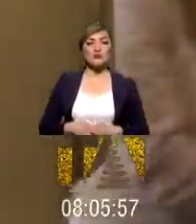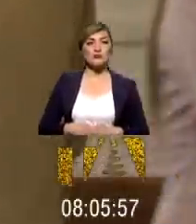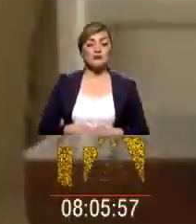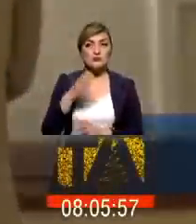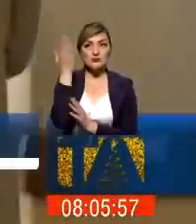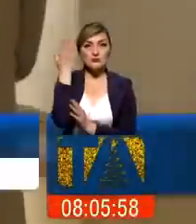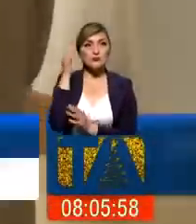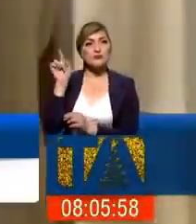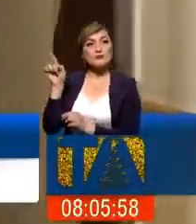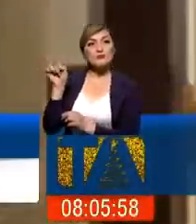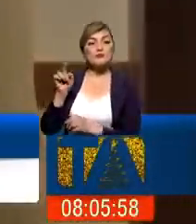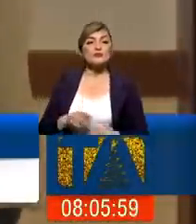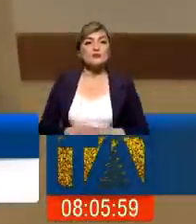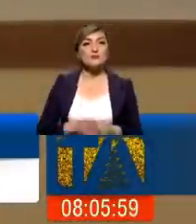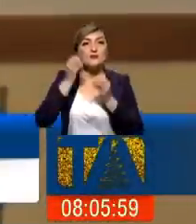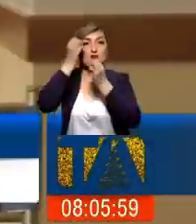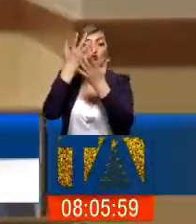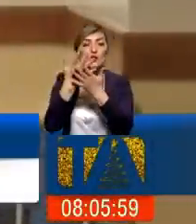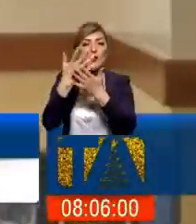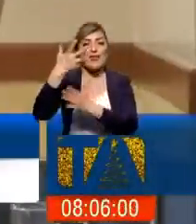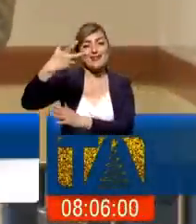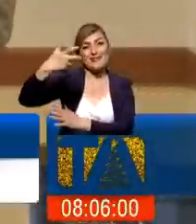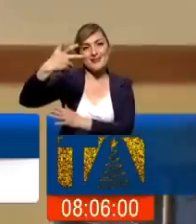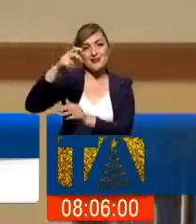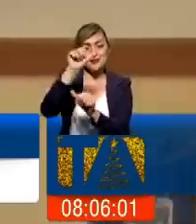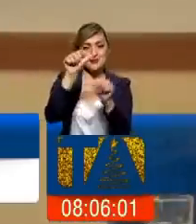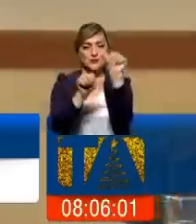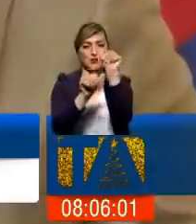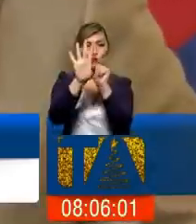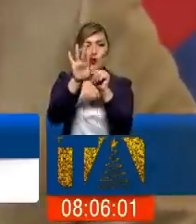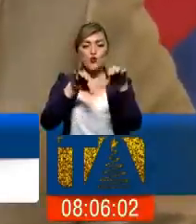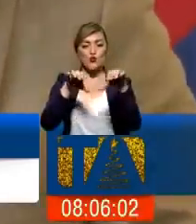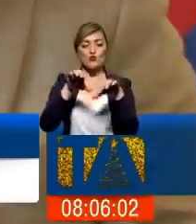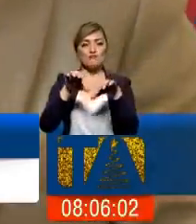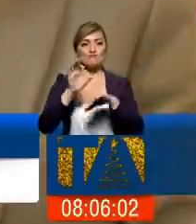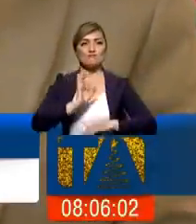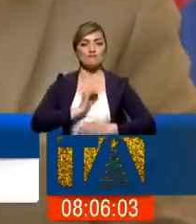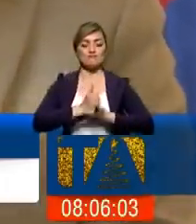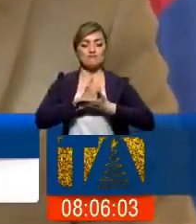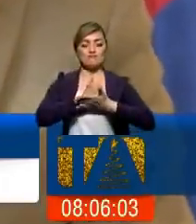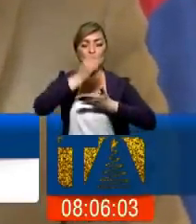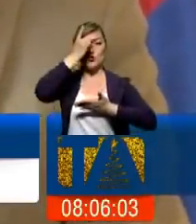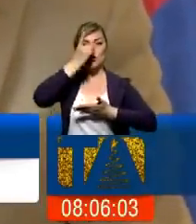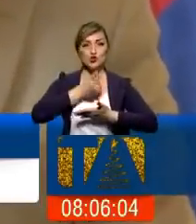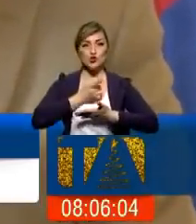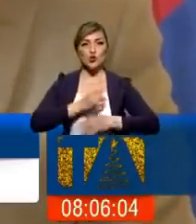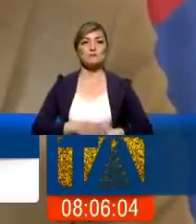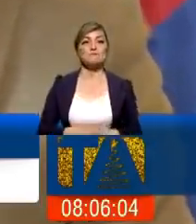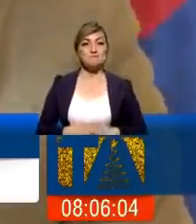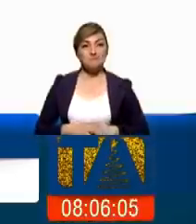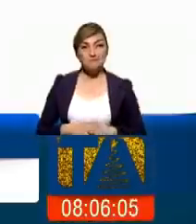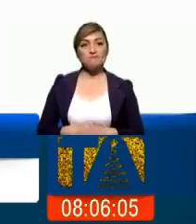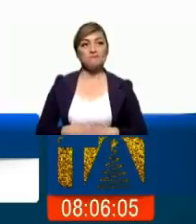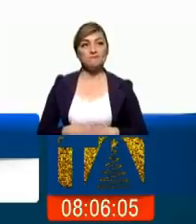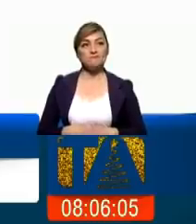El alcalde de Quito, Jorge Yunda, cuenta con 13 asesores y 4 coordinadores técnicos que lo ayudan en la toma de decisiones. Uno de ellos